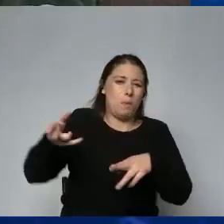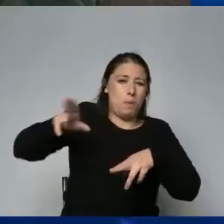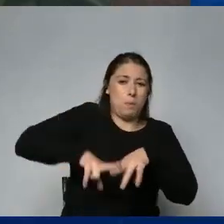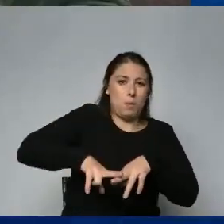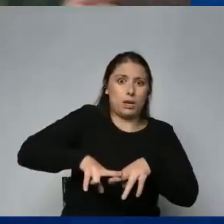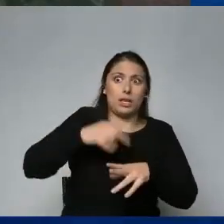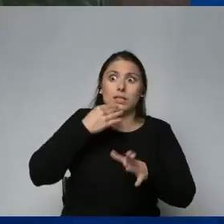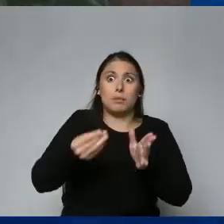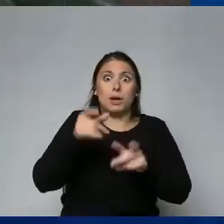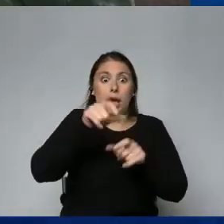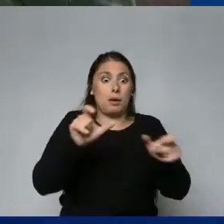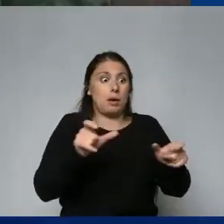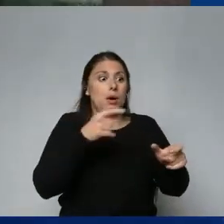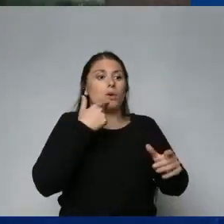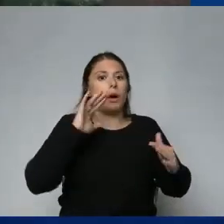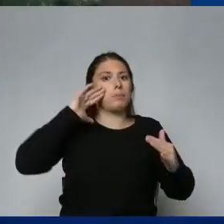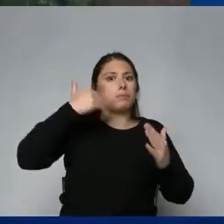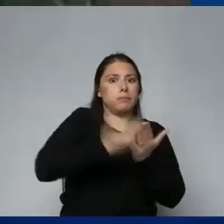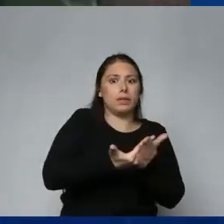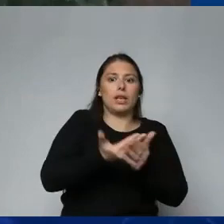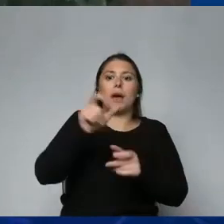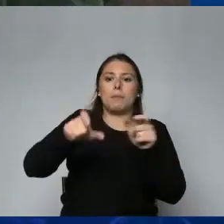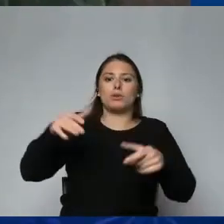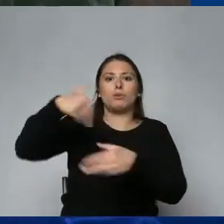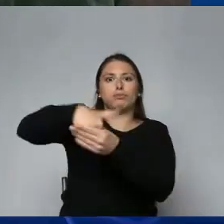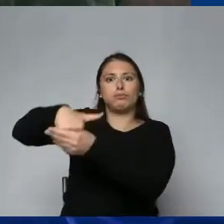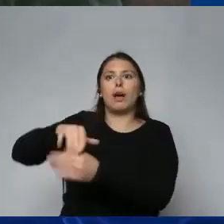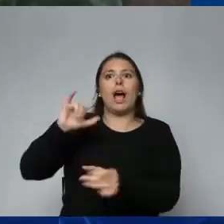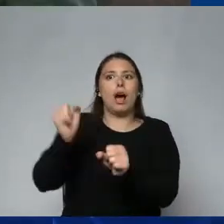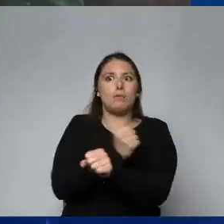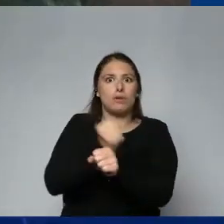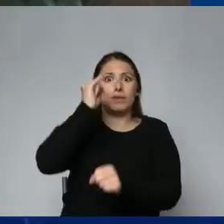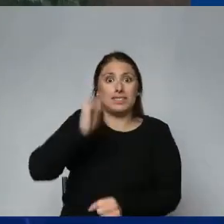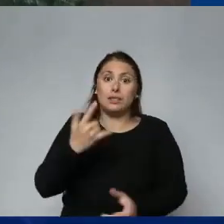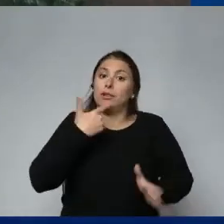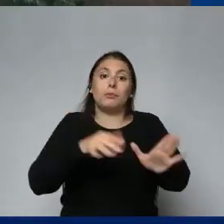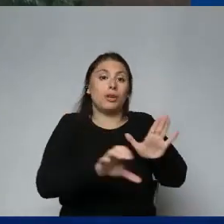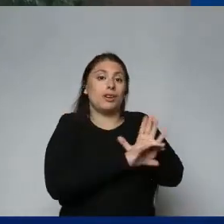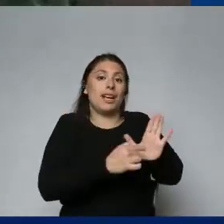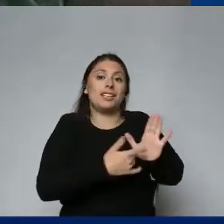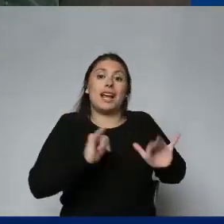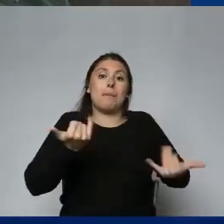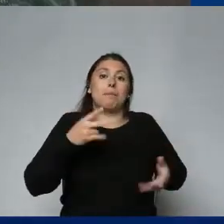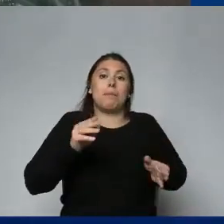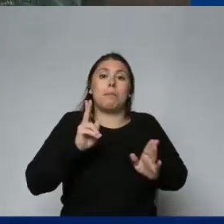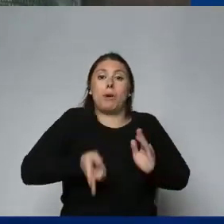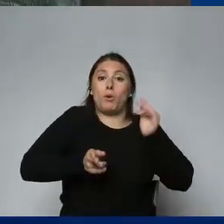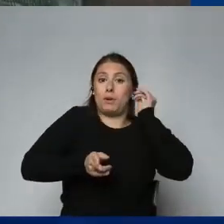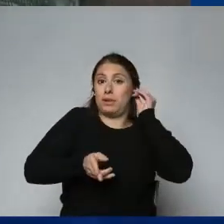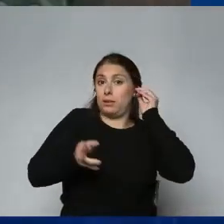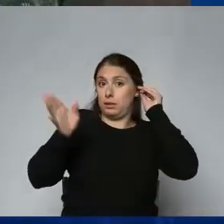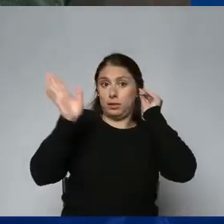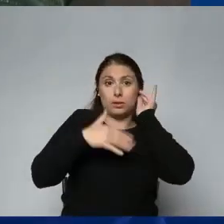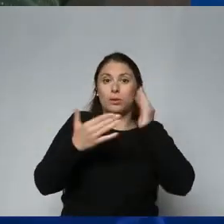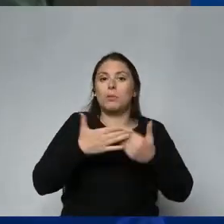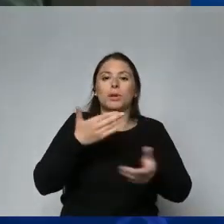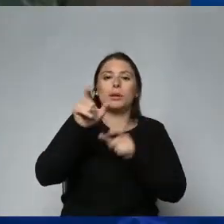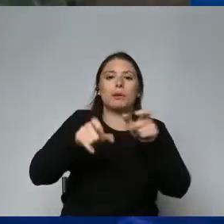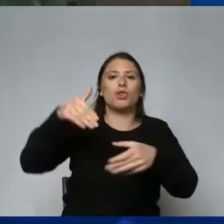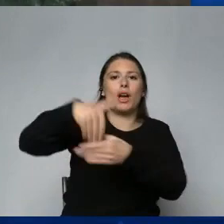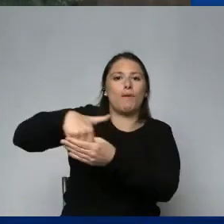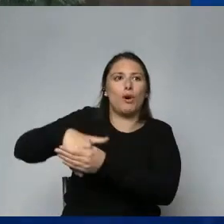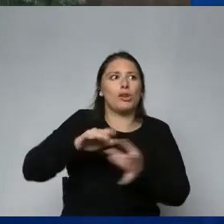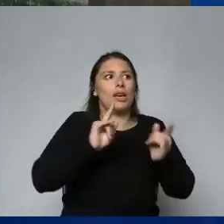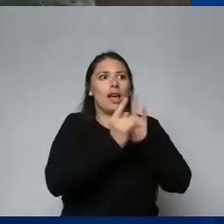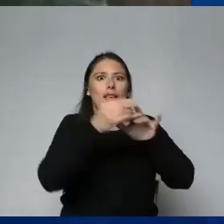que lo aprueba, de cualquier manera sería inválido porque la Constitución prohíbe la aplicación de la pena de muerte.